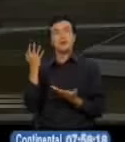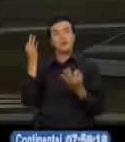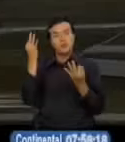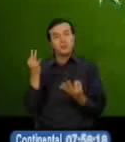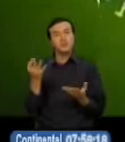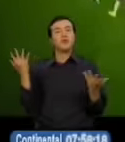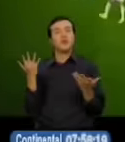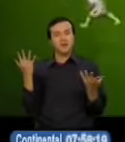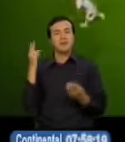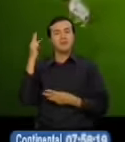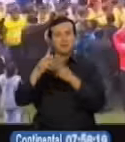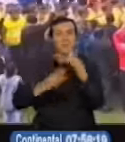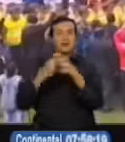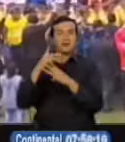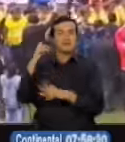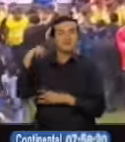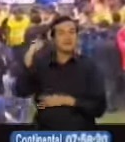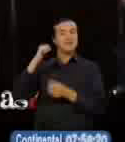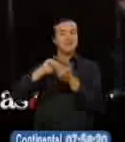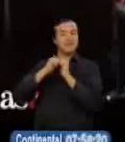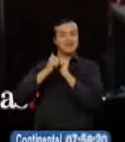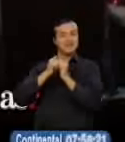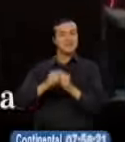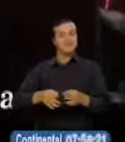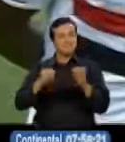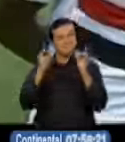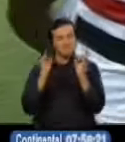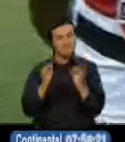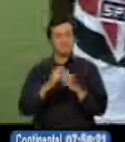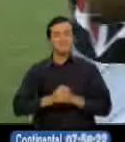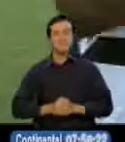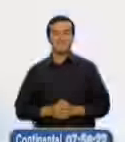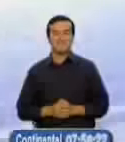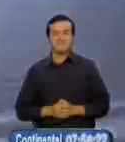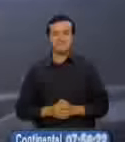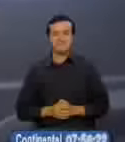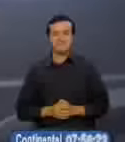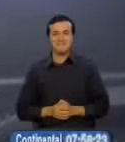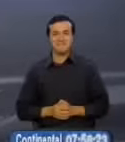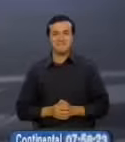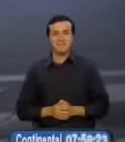ocurre en el mundo loco del deporte.